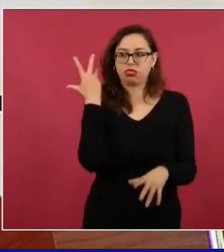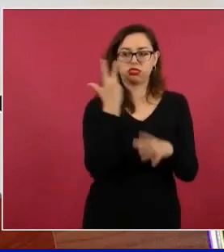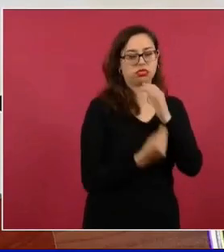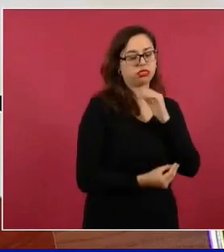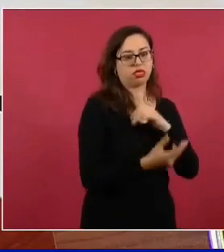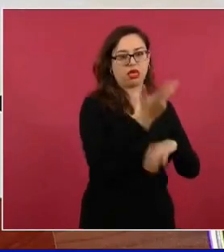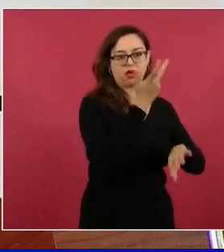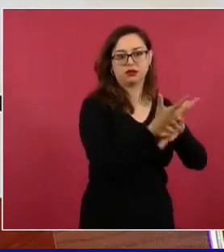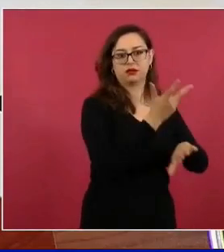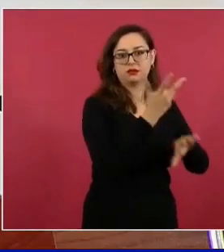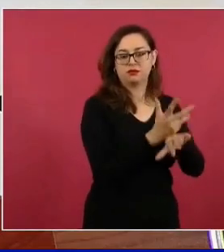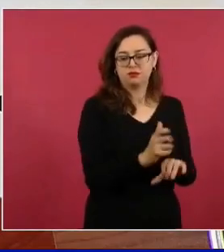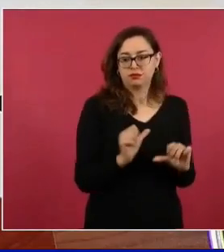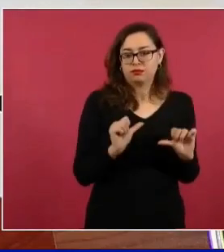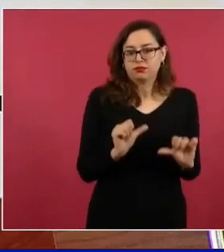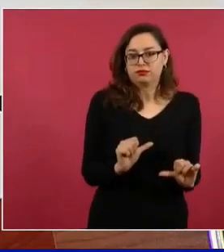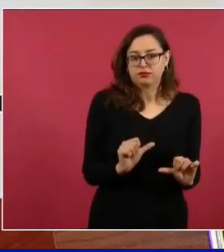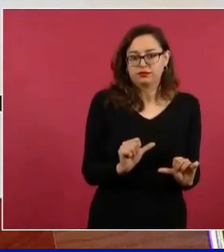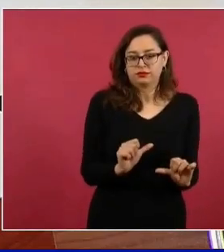Entonces,